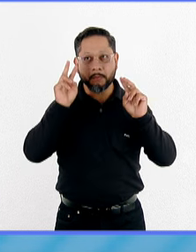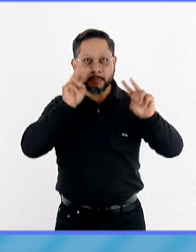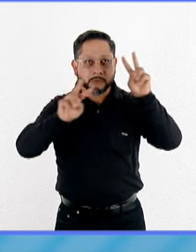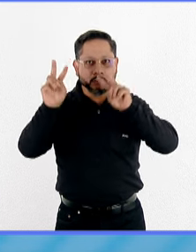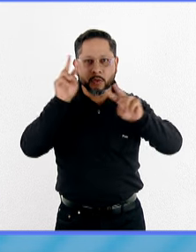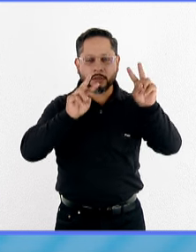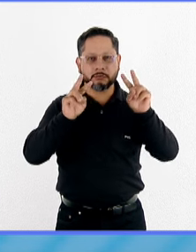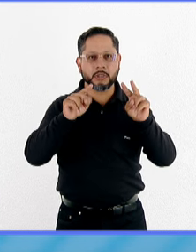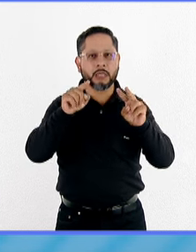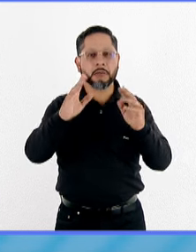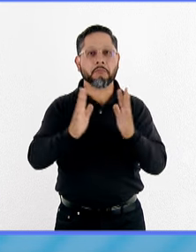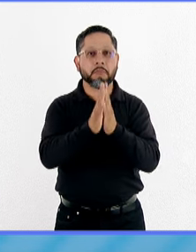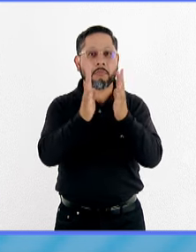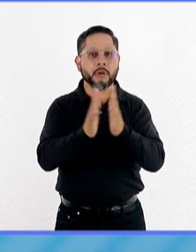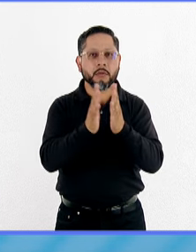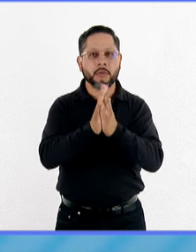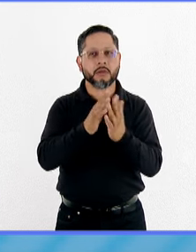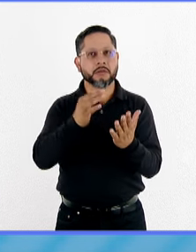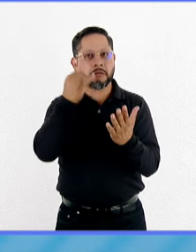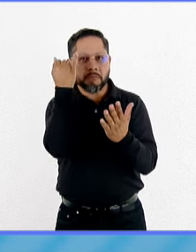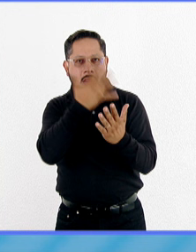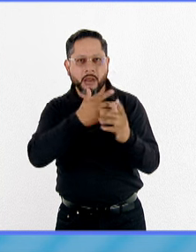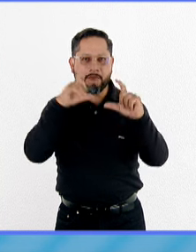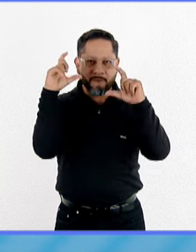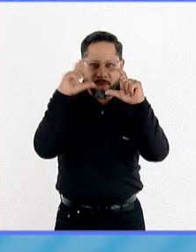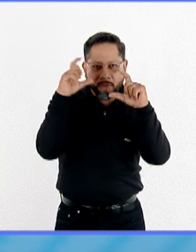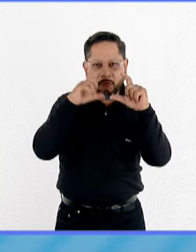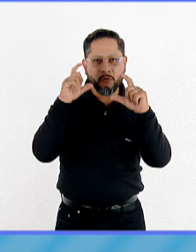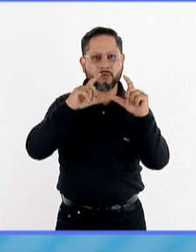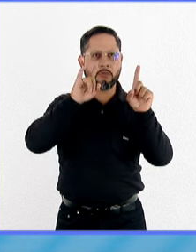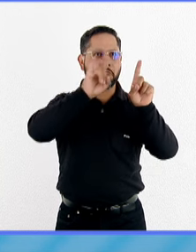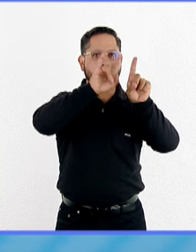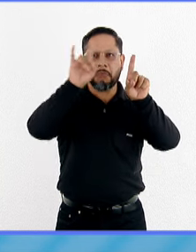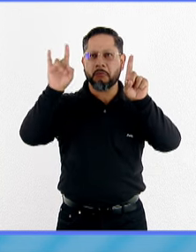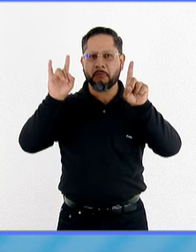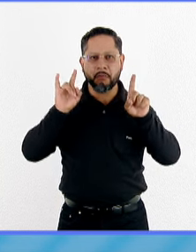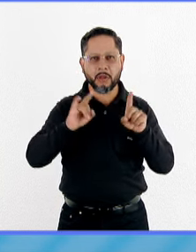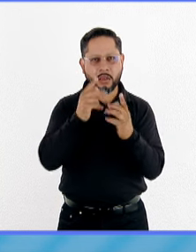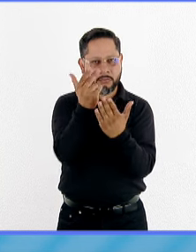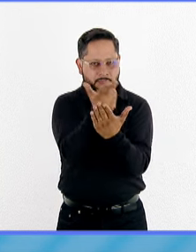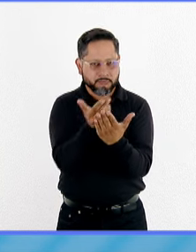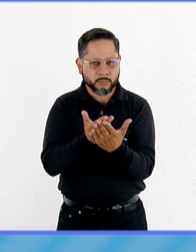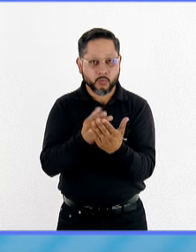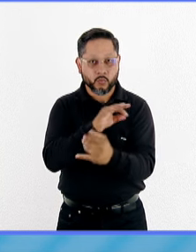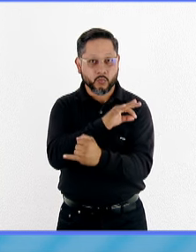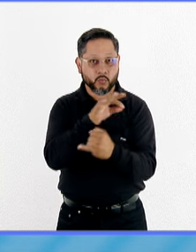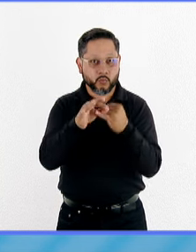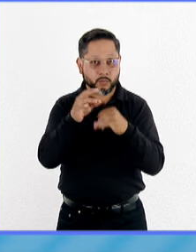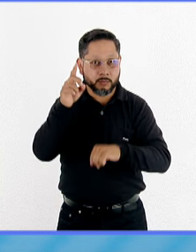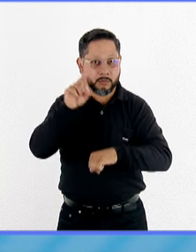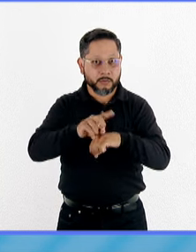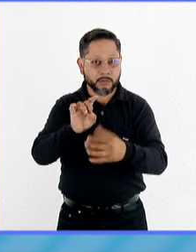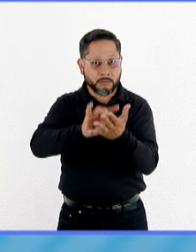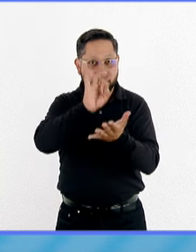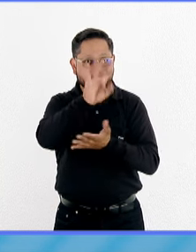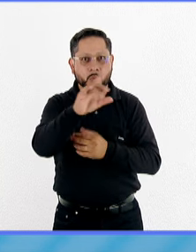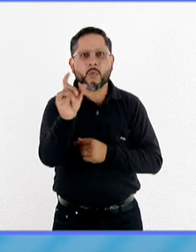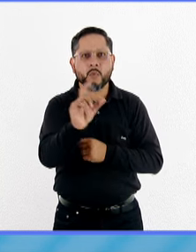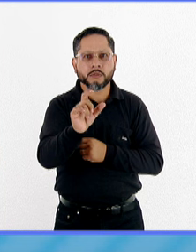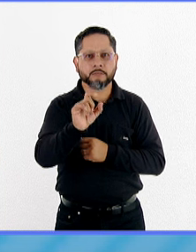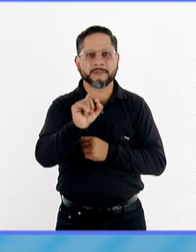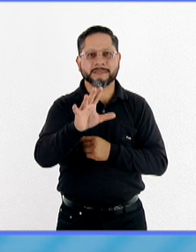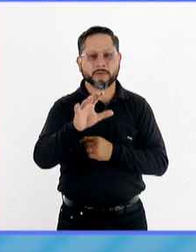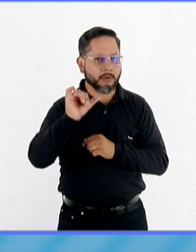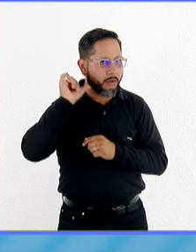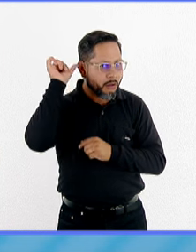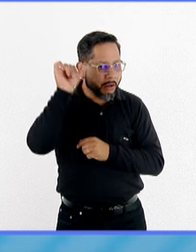en donde se puede participar con ilustraciones, fotografías, collage o dibujo. El último día para mandar cualquier trabajo es el 25